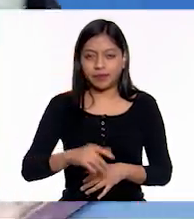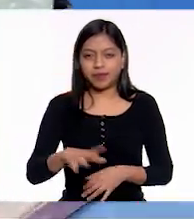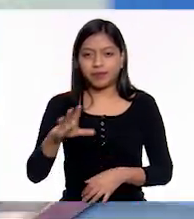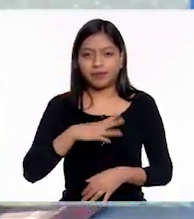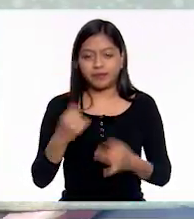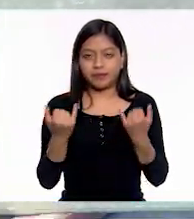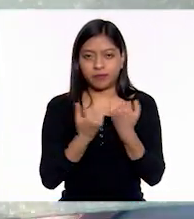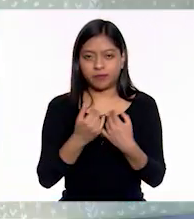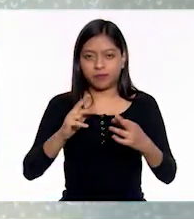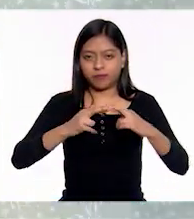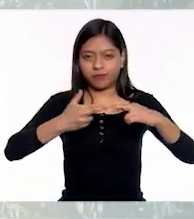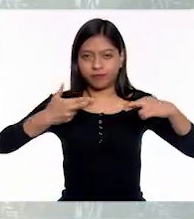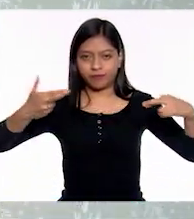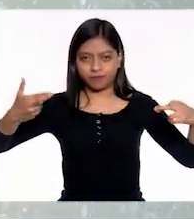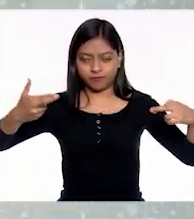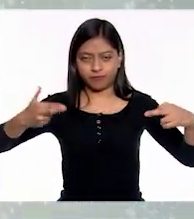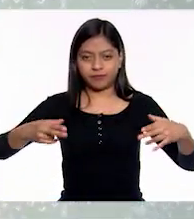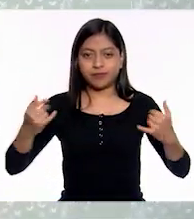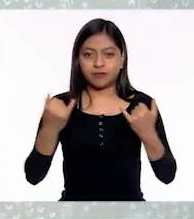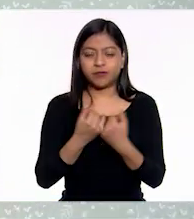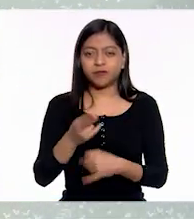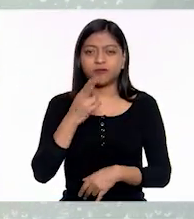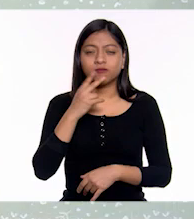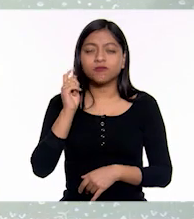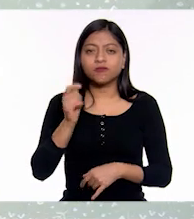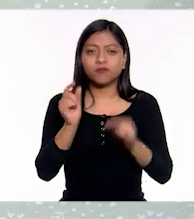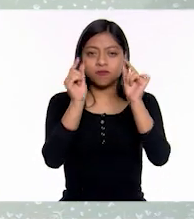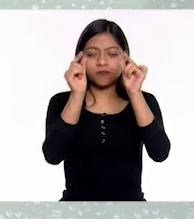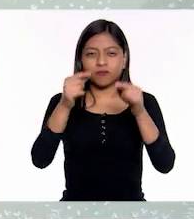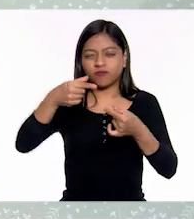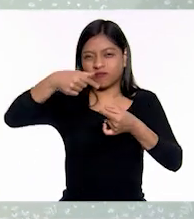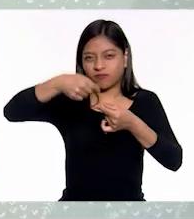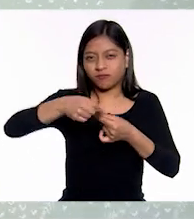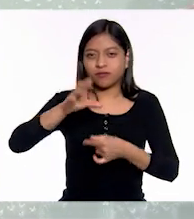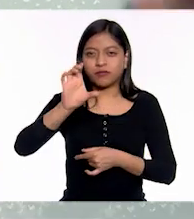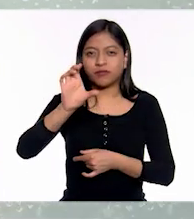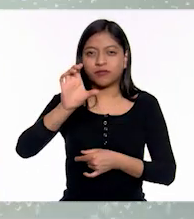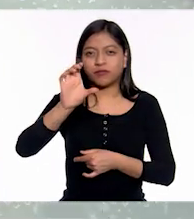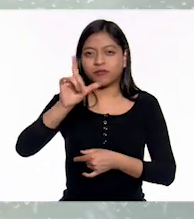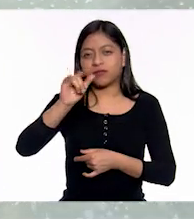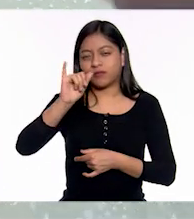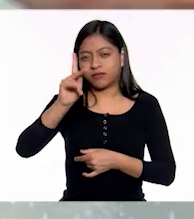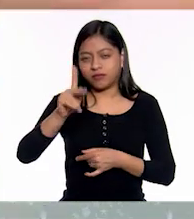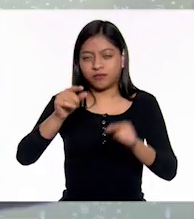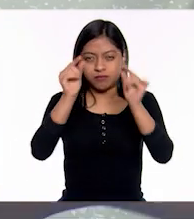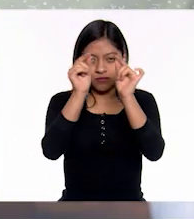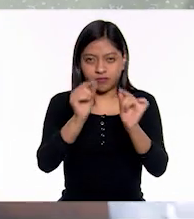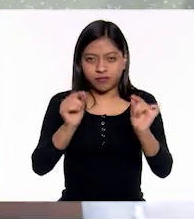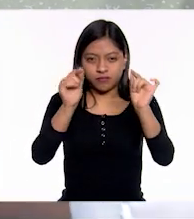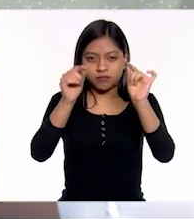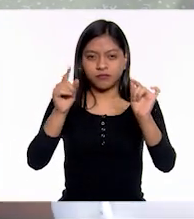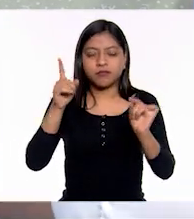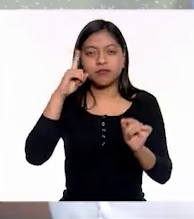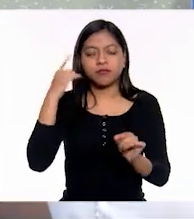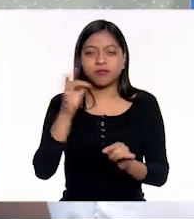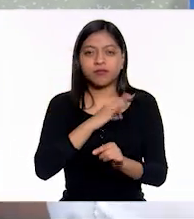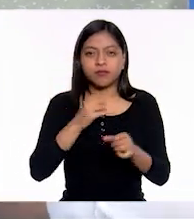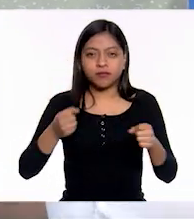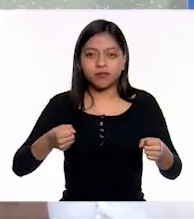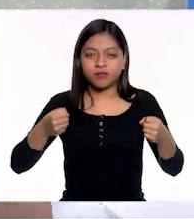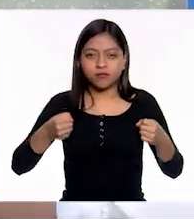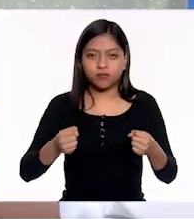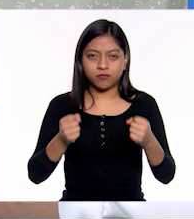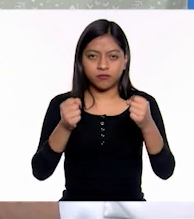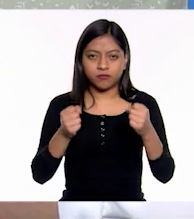Sí, maestra. Y utilizamos aquí unos clips como de soporte para poder colgar nuestro columpio.